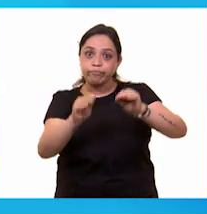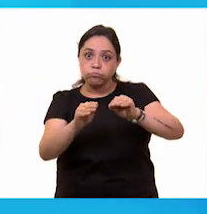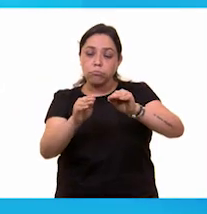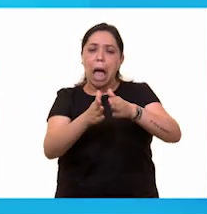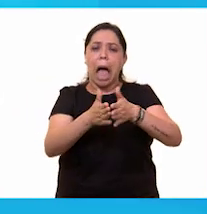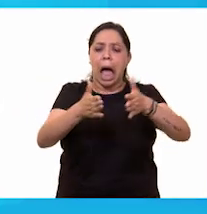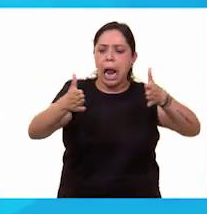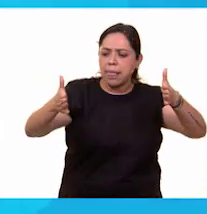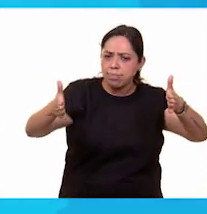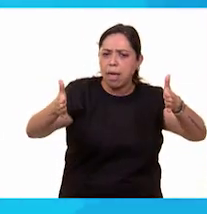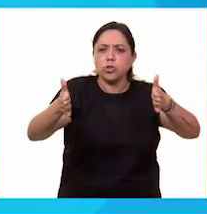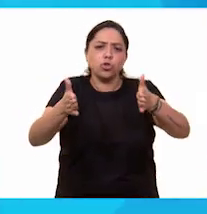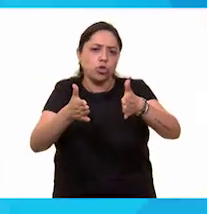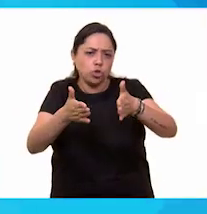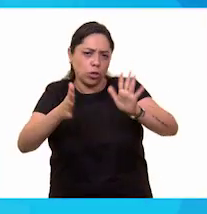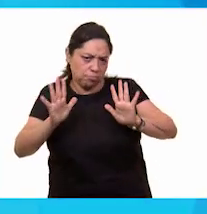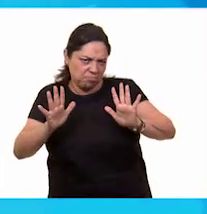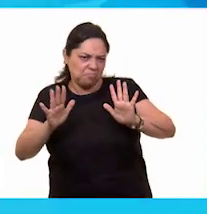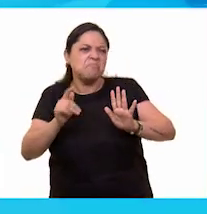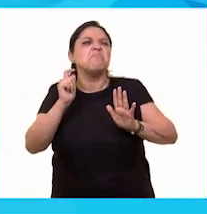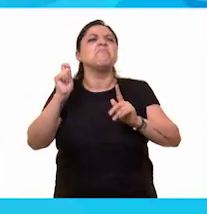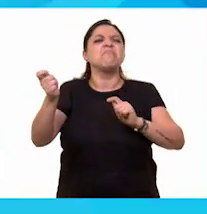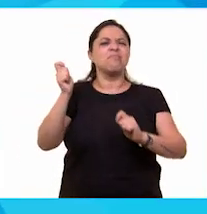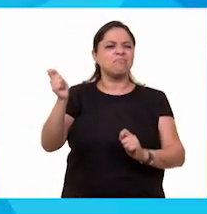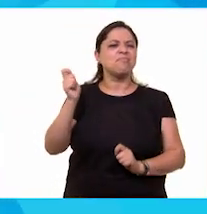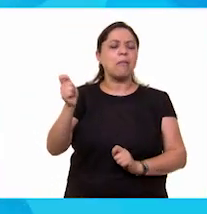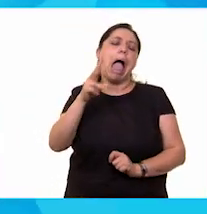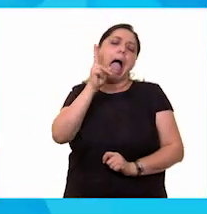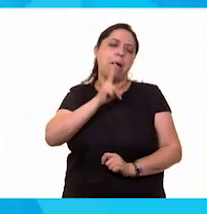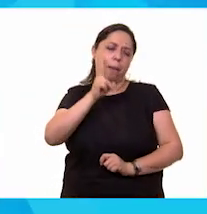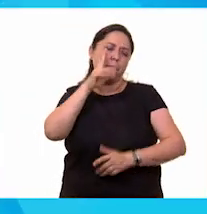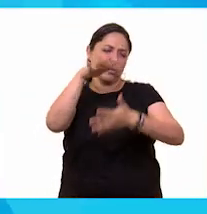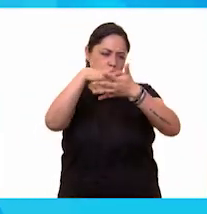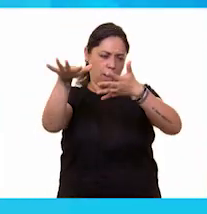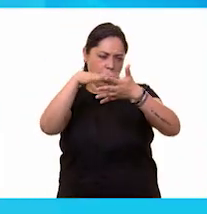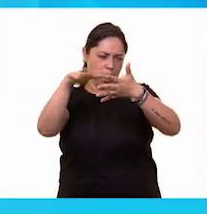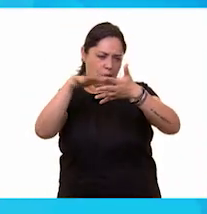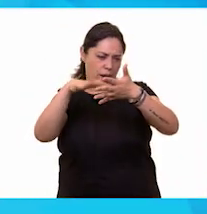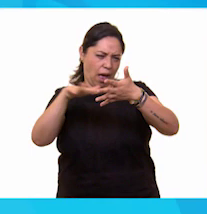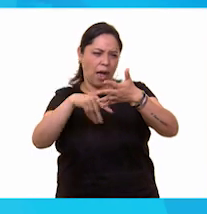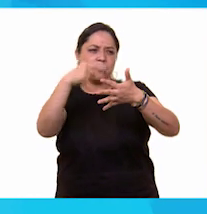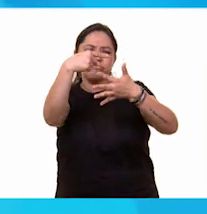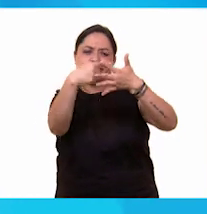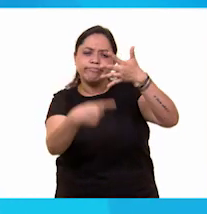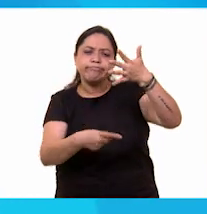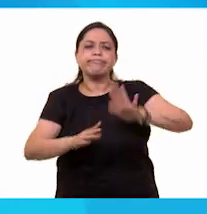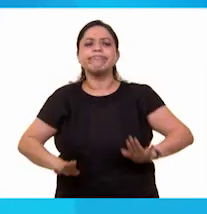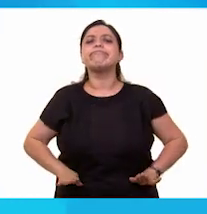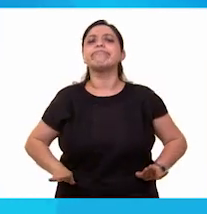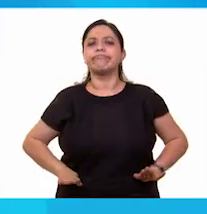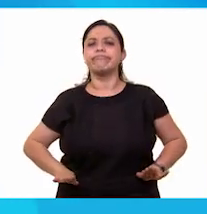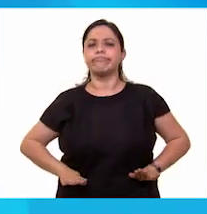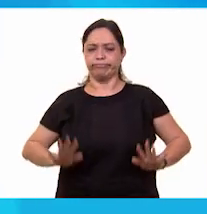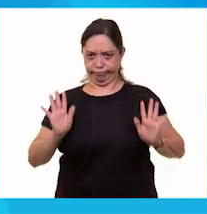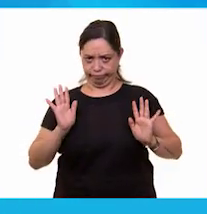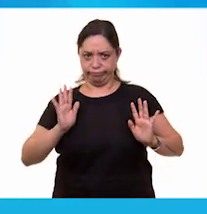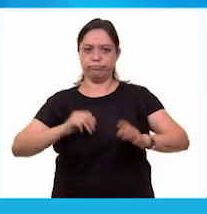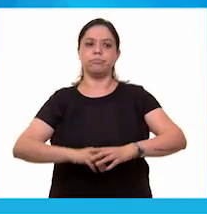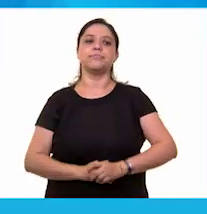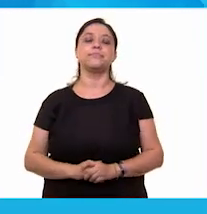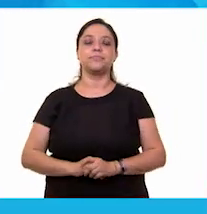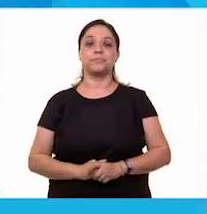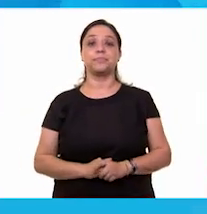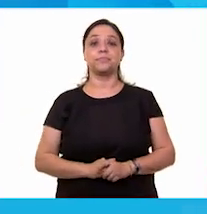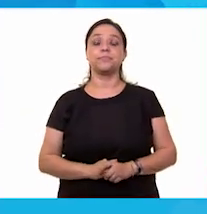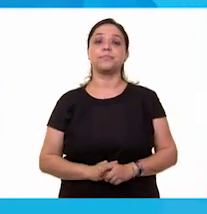pequeños. Muy ¿de acuerdo? Bien. Vamos a leer qué nos está indicando con estas características para hacer estos manteles. ¿Te parece? Me parece bien.